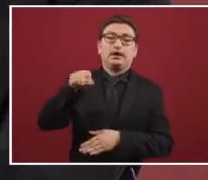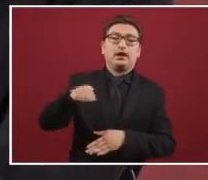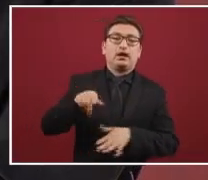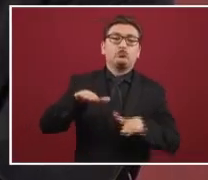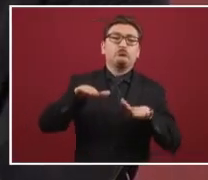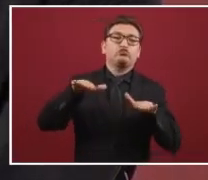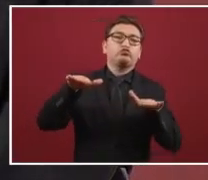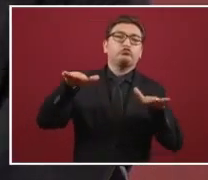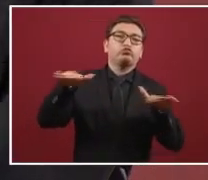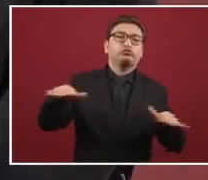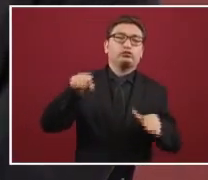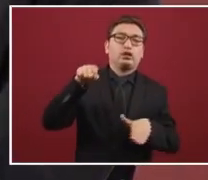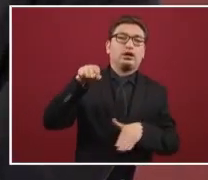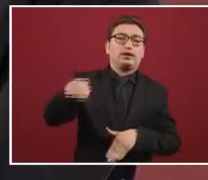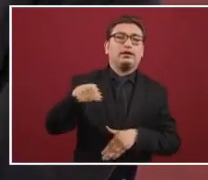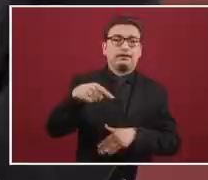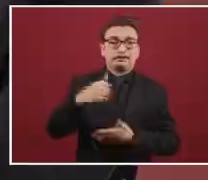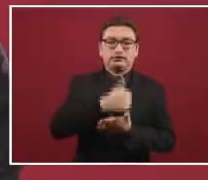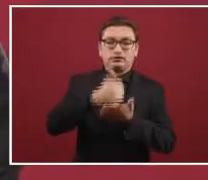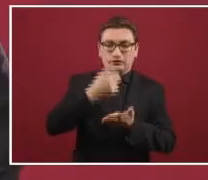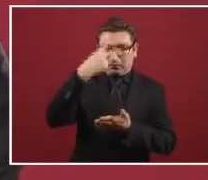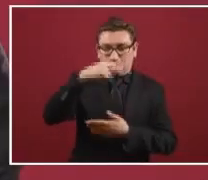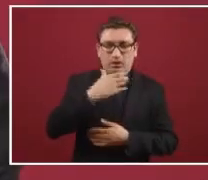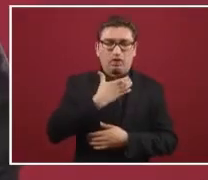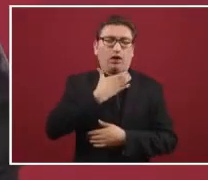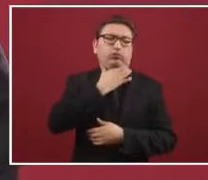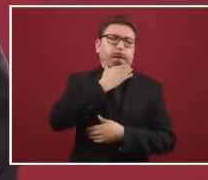y justificar